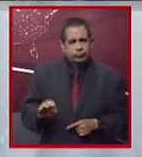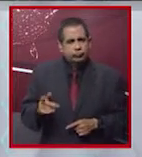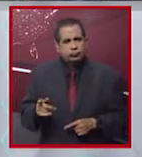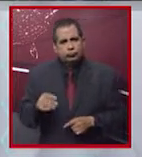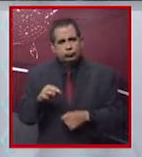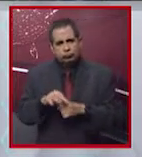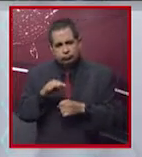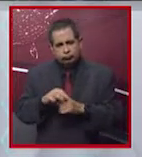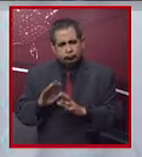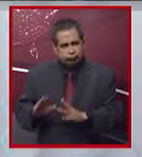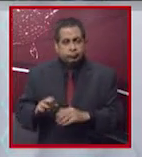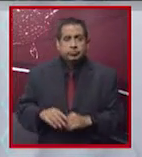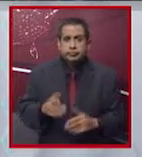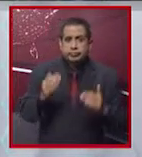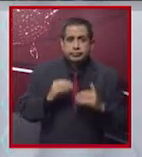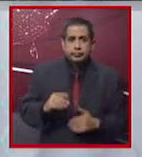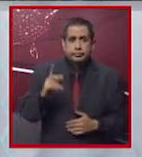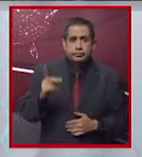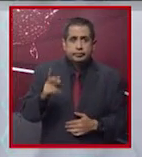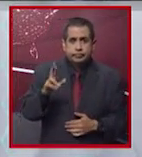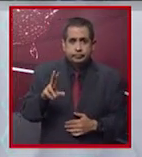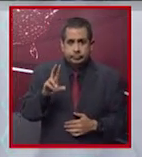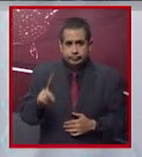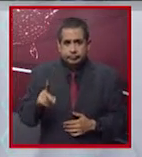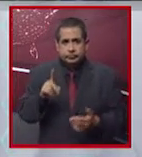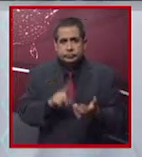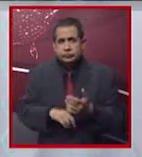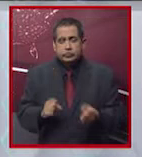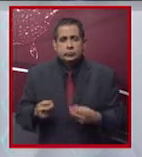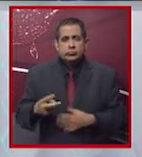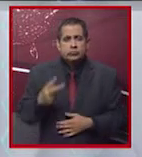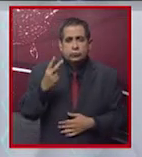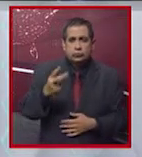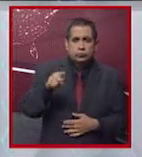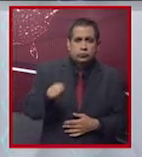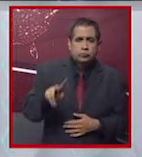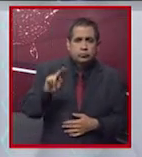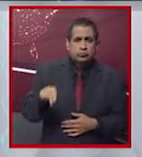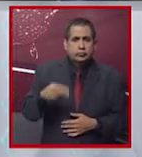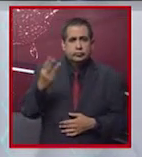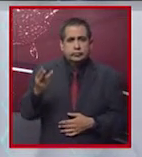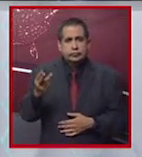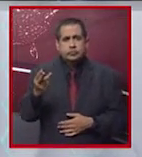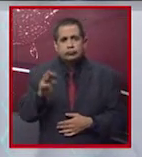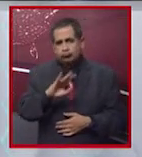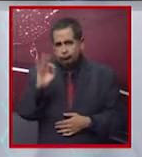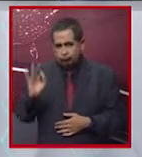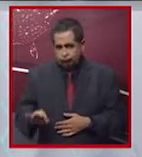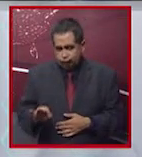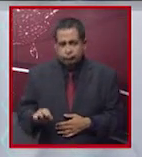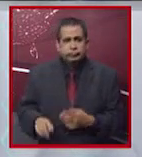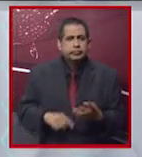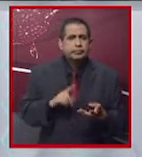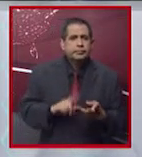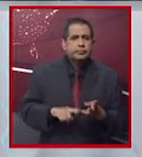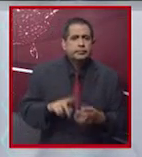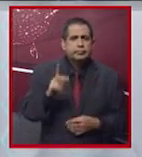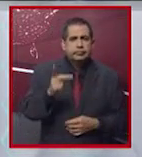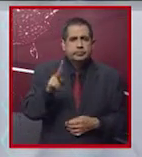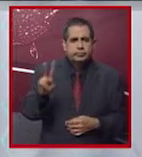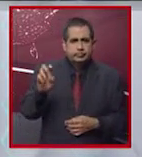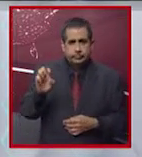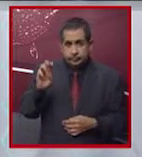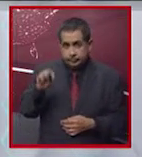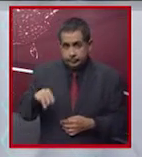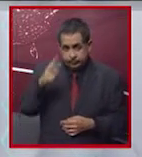6.06% de los votos. El Partido de la Revolución Democrática alcanzó el 2.83% de los votos omitidos. El Partido